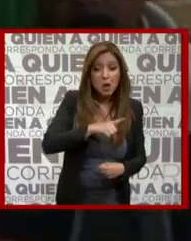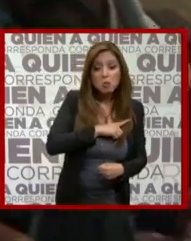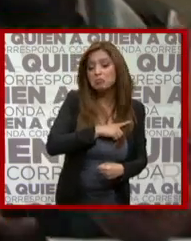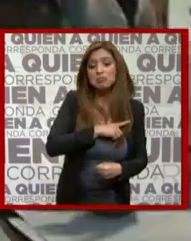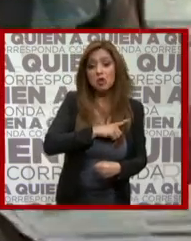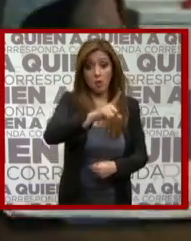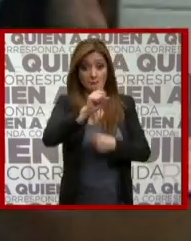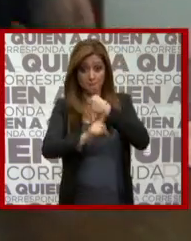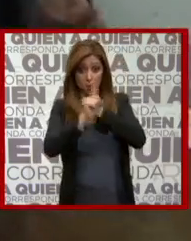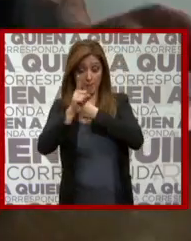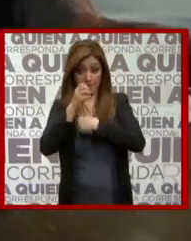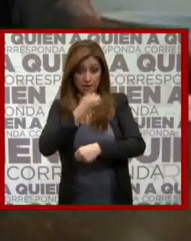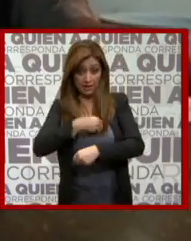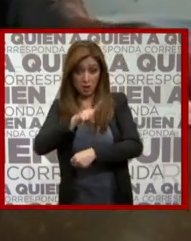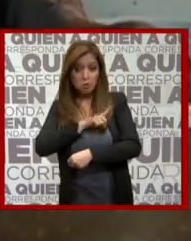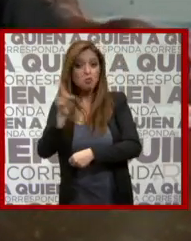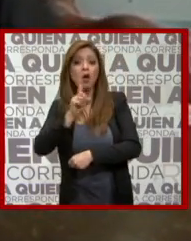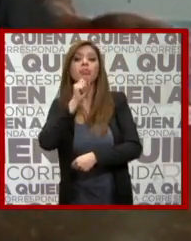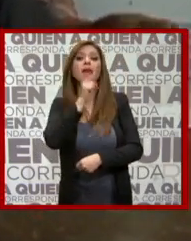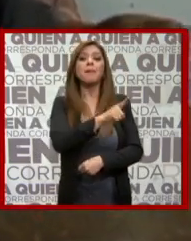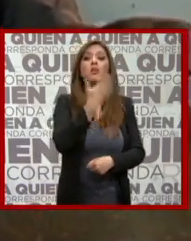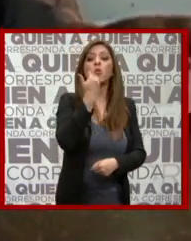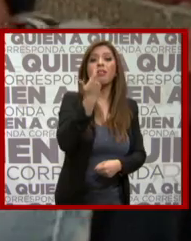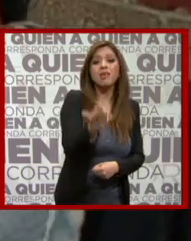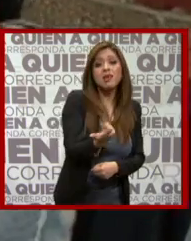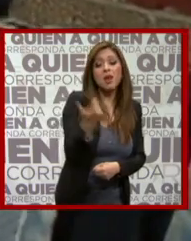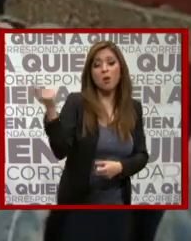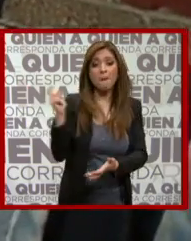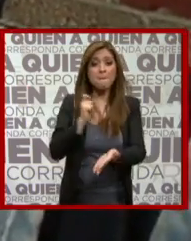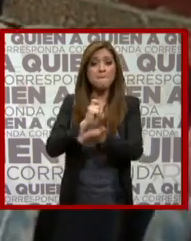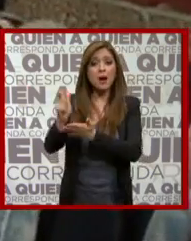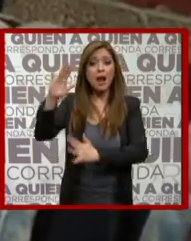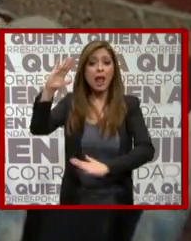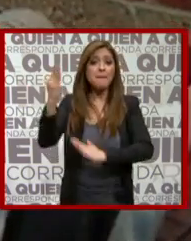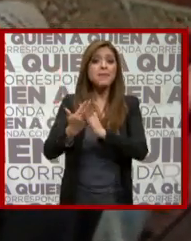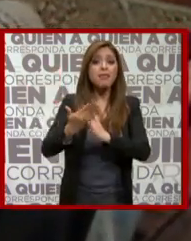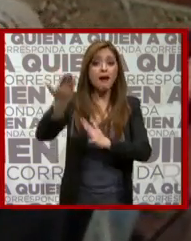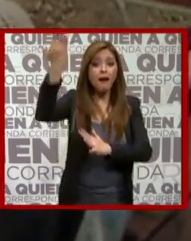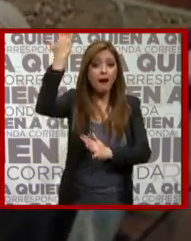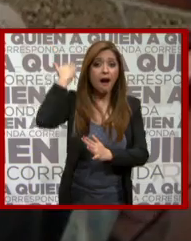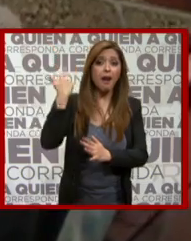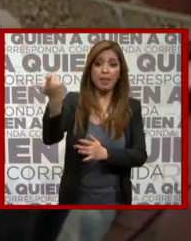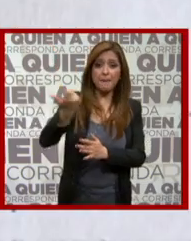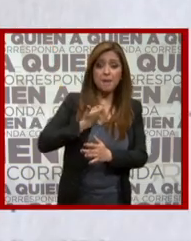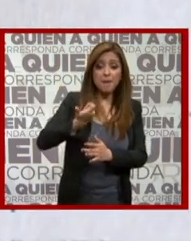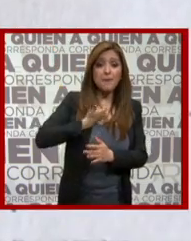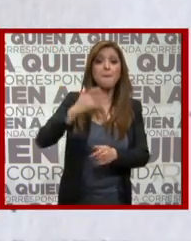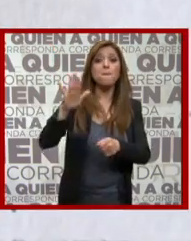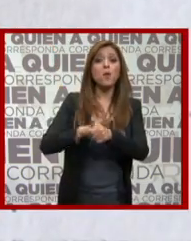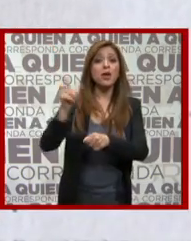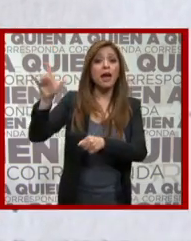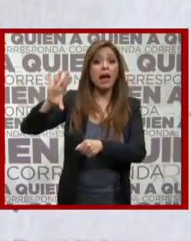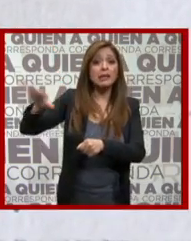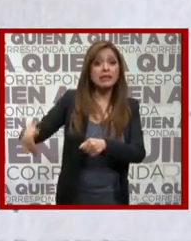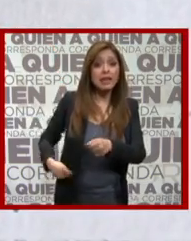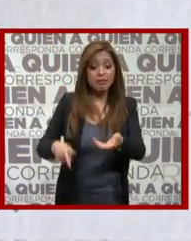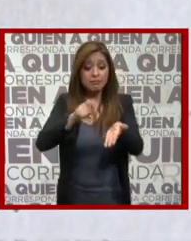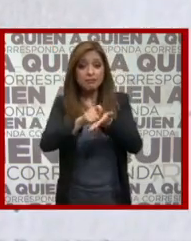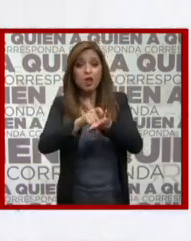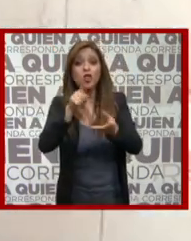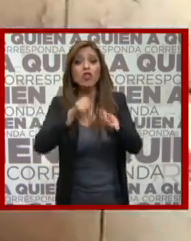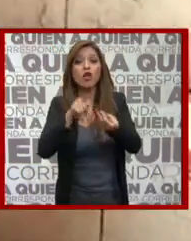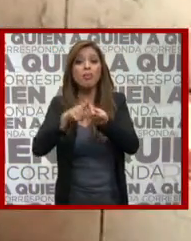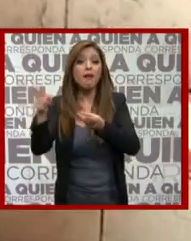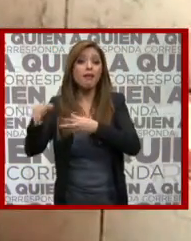no es solo de salud, también de dinero. Solo le están pagando la mitad de su salario a pesar de que su accidente lo calificaron como riesgo de